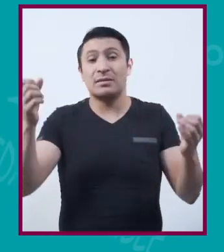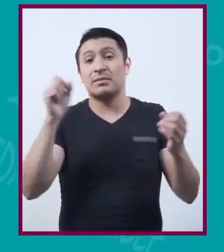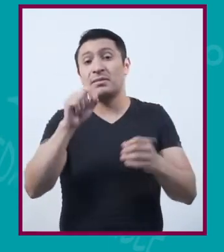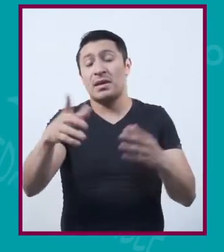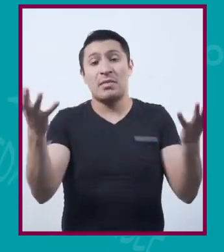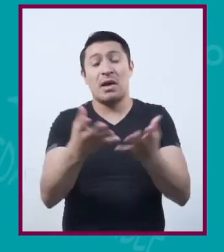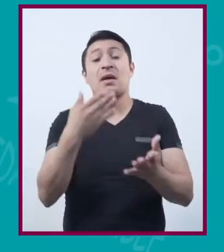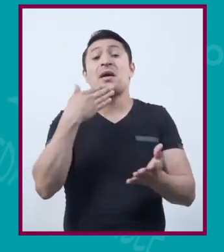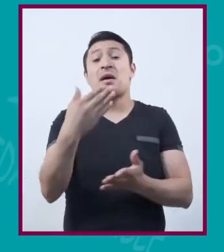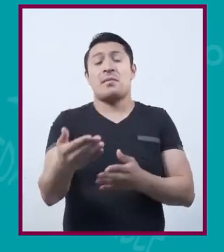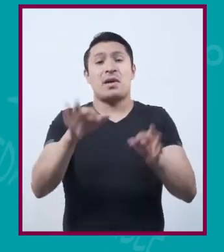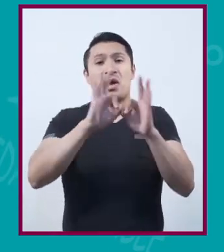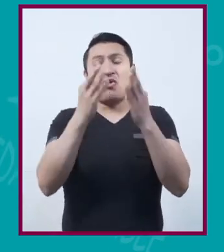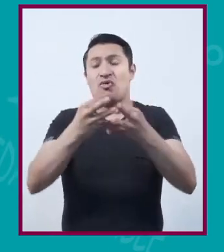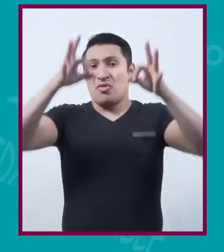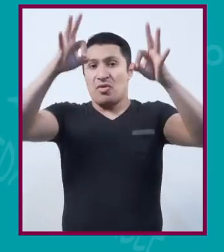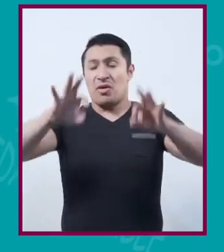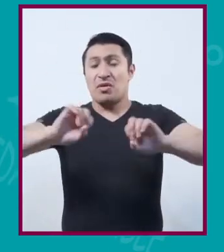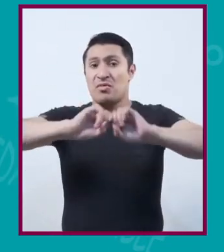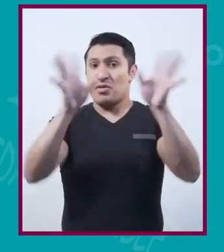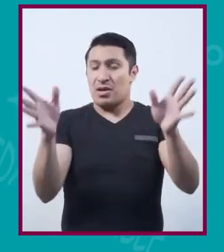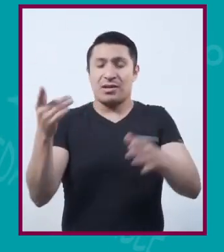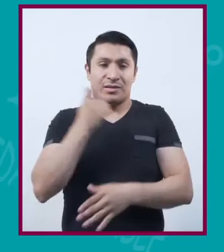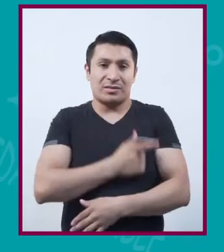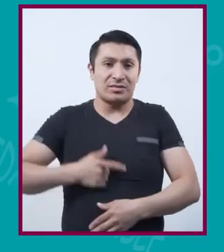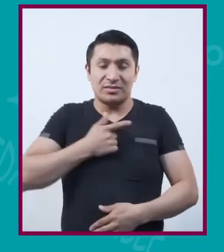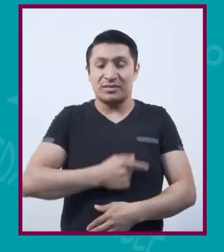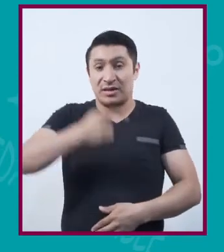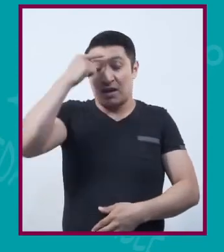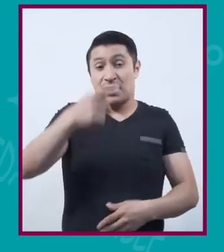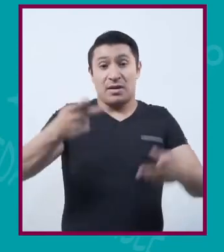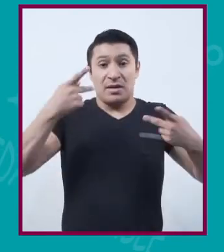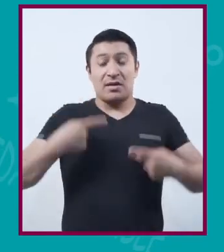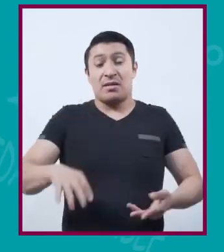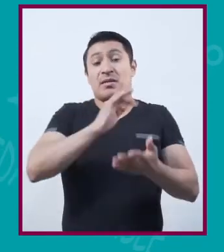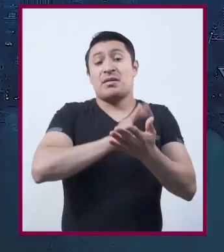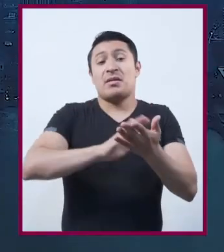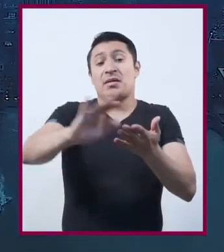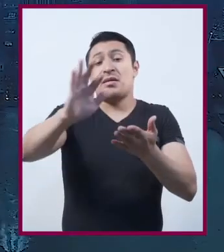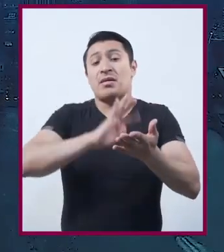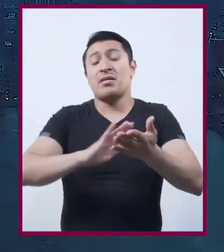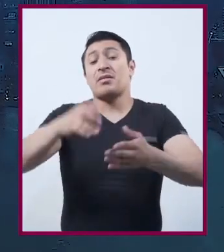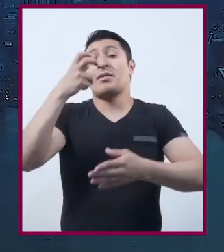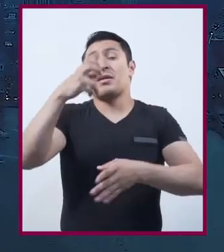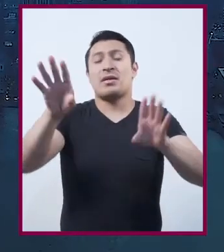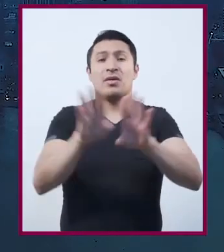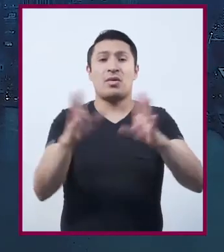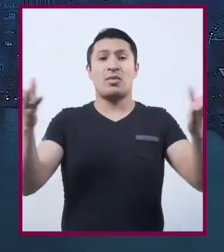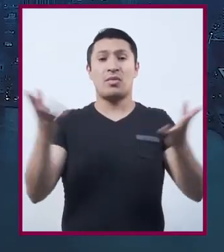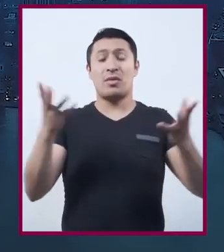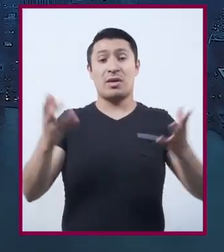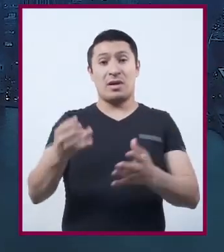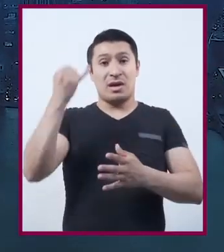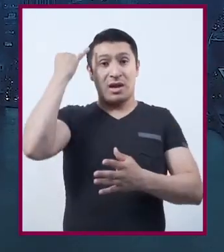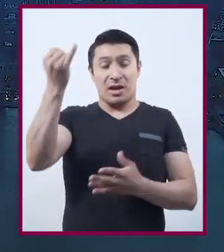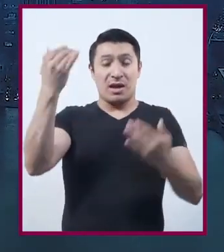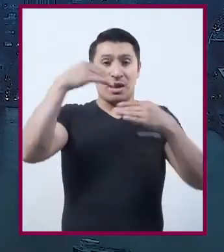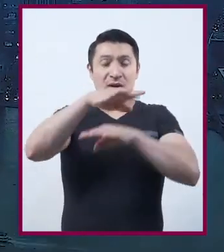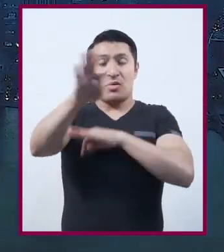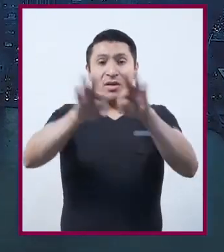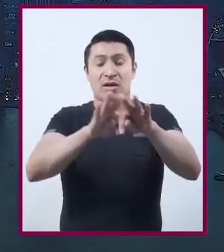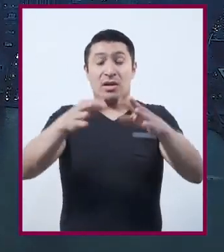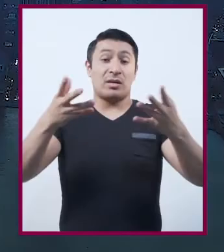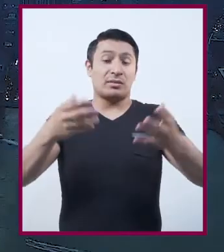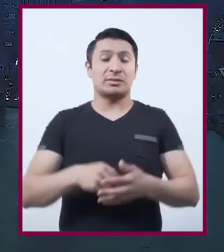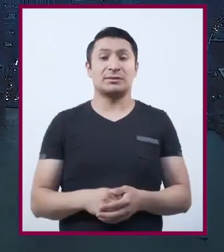contar, sino por hacerlo bien y en forma amena, clara y agradable para el lector, inquietud que llega a generar una perceptiva